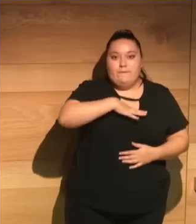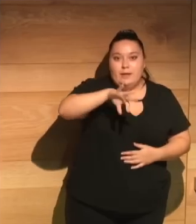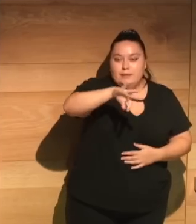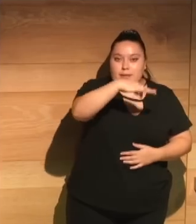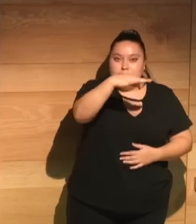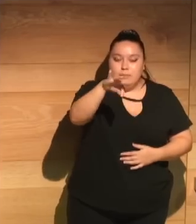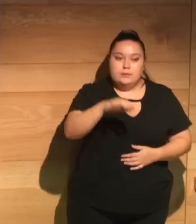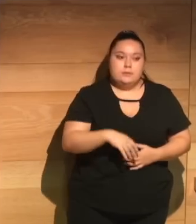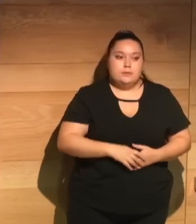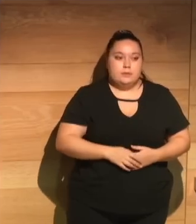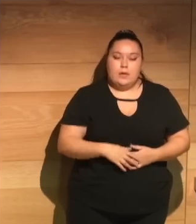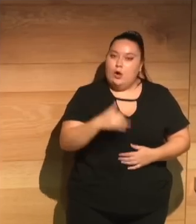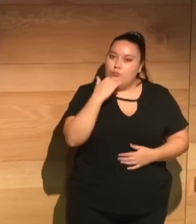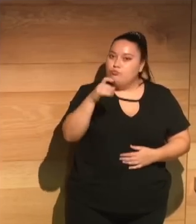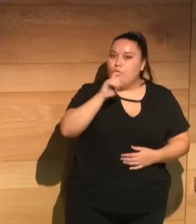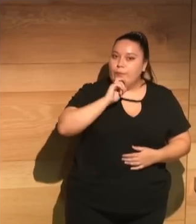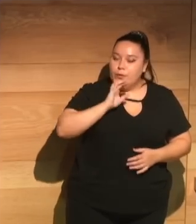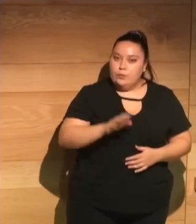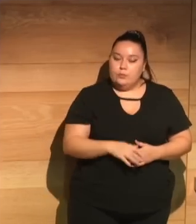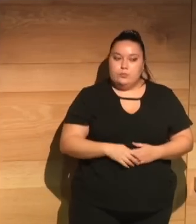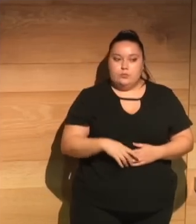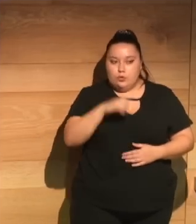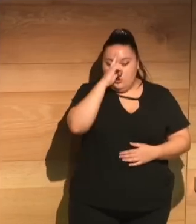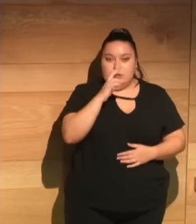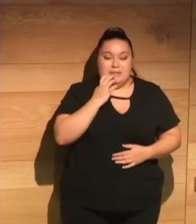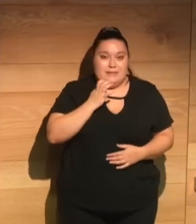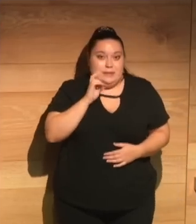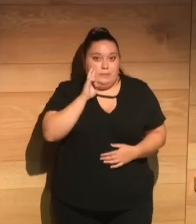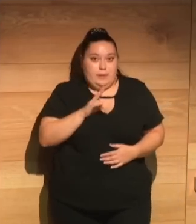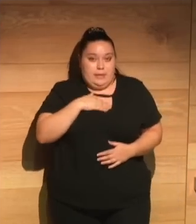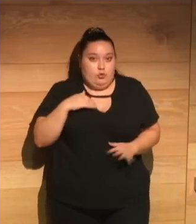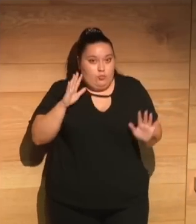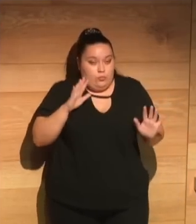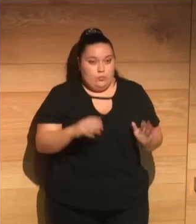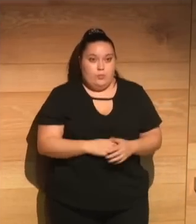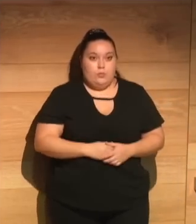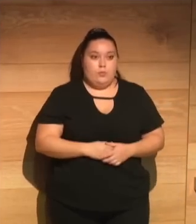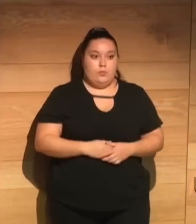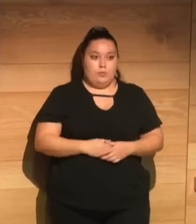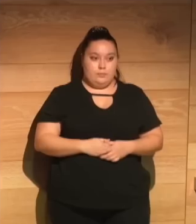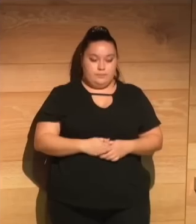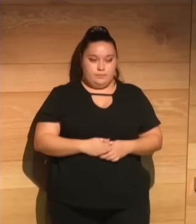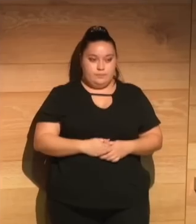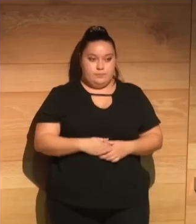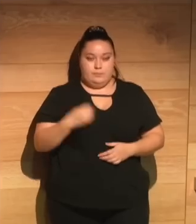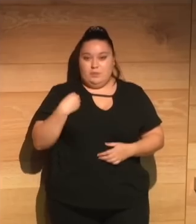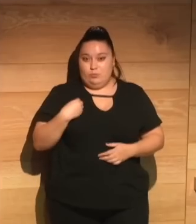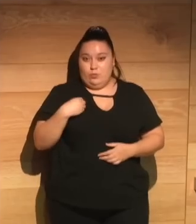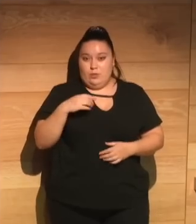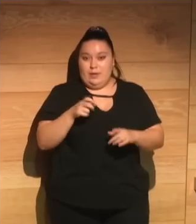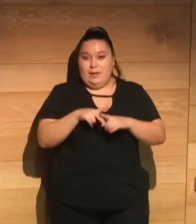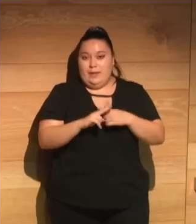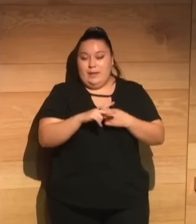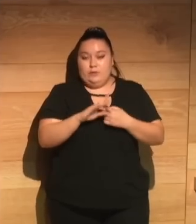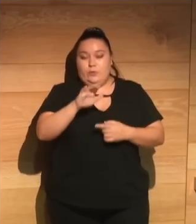fantasmagorías, que eran complejísimos. Es decir, yo no sé si querría ver ahora mismo espectáculos de praxinoscopio que hicieron, ni siquiera el kinetoscopio de Edison, del que ahora hablaremos,